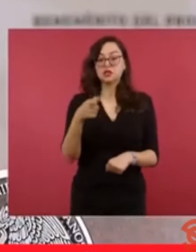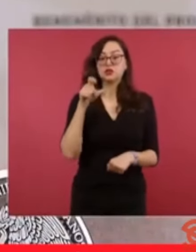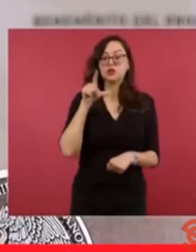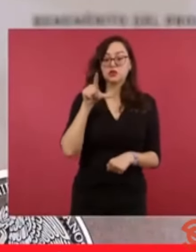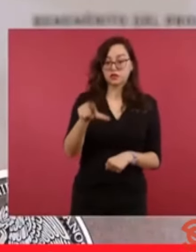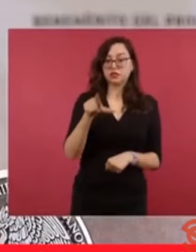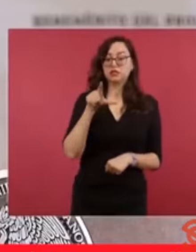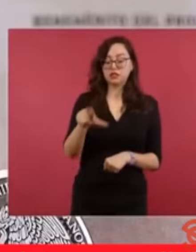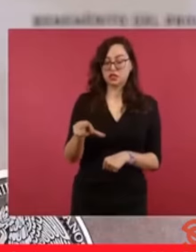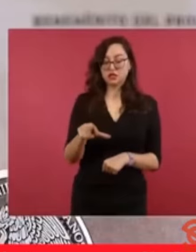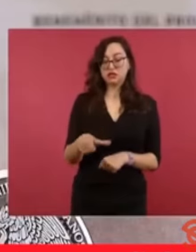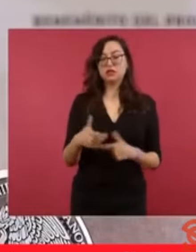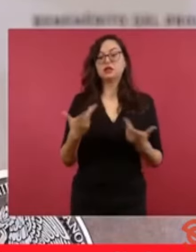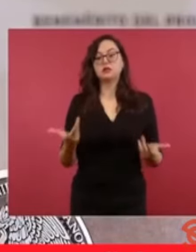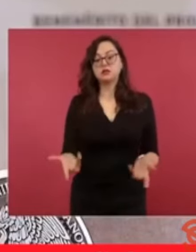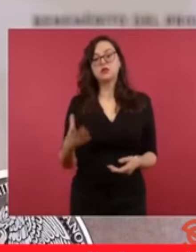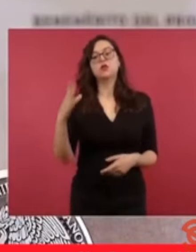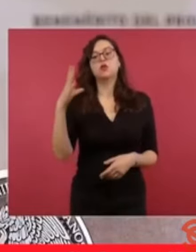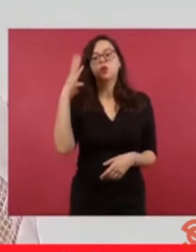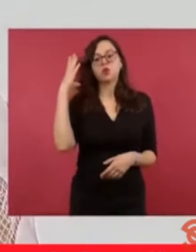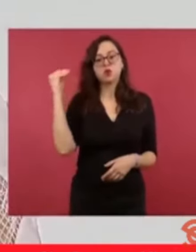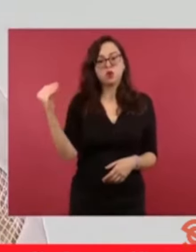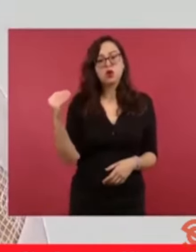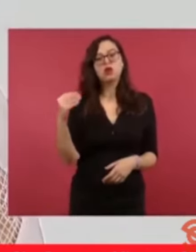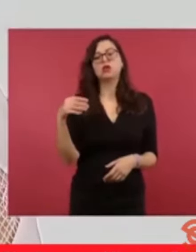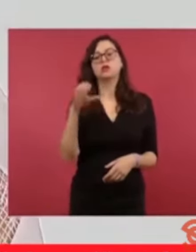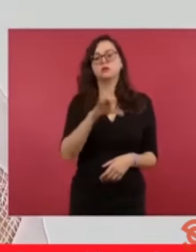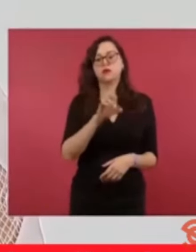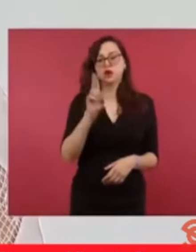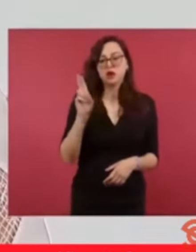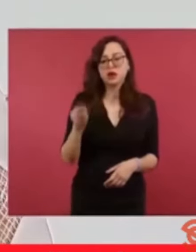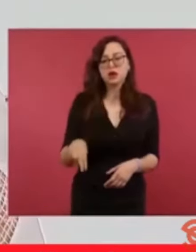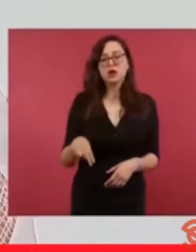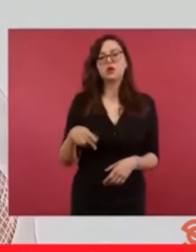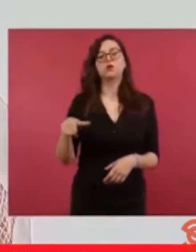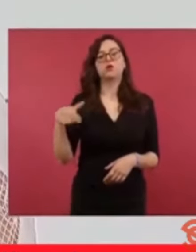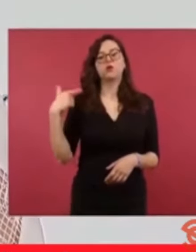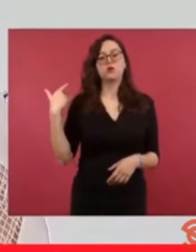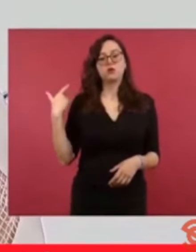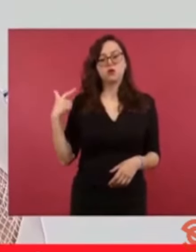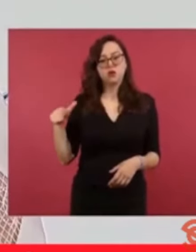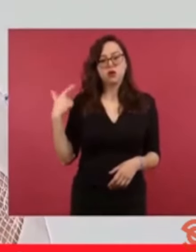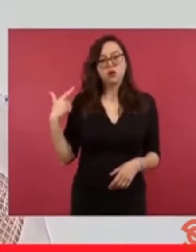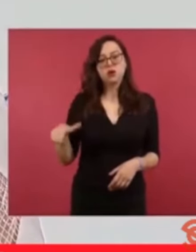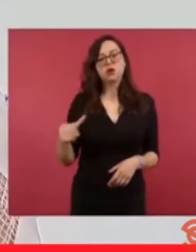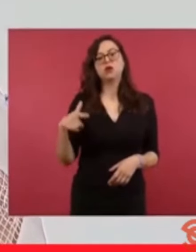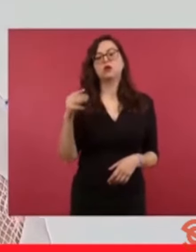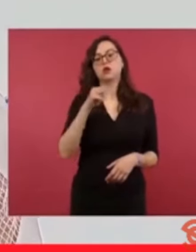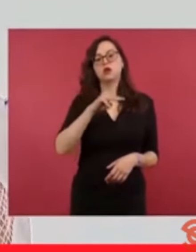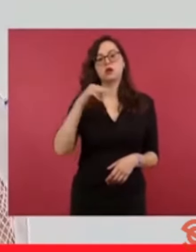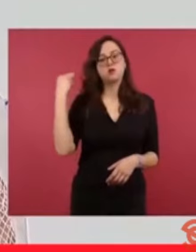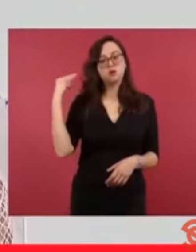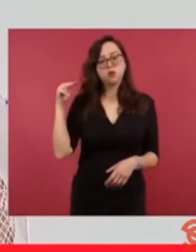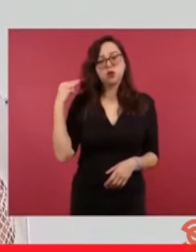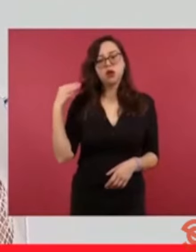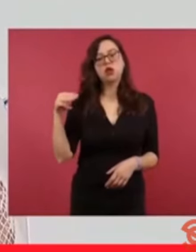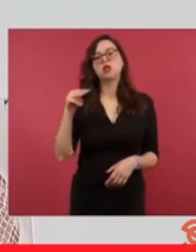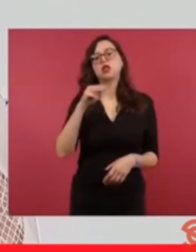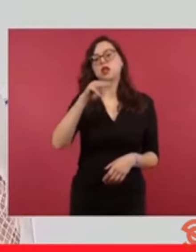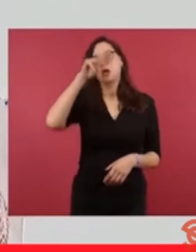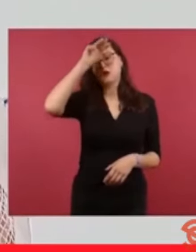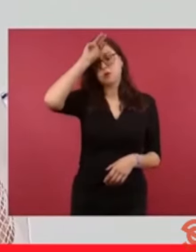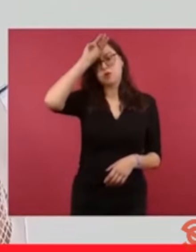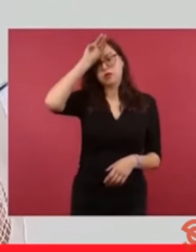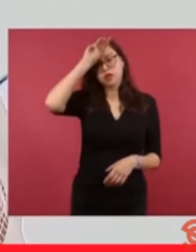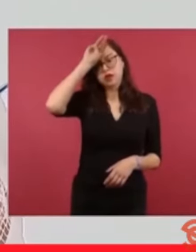destinos nacionales: Colima, Cancún, Durango, Guadalajara, Mérida, Morelia, Monterrey, Oaxaca, Puerto Vallarta